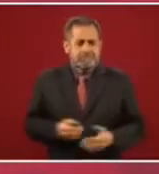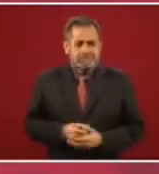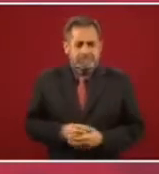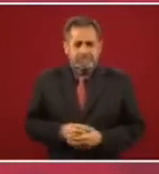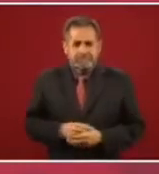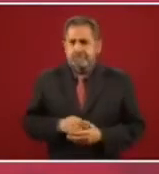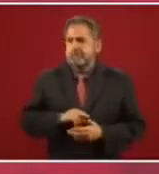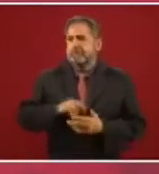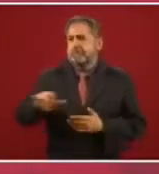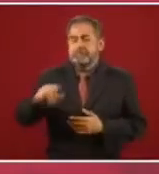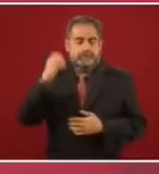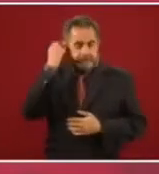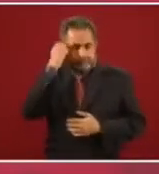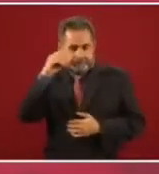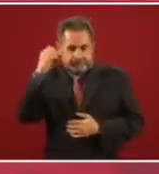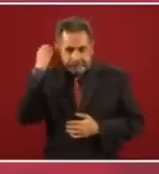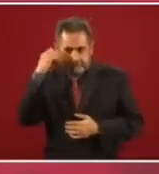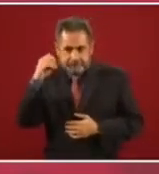Iban a Oaxaca,